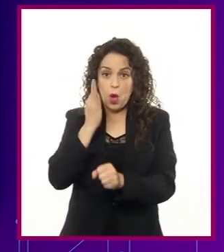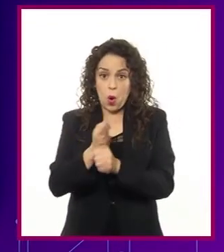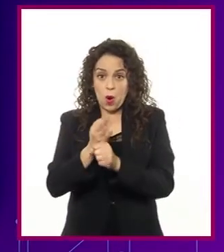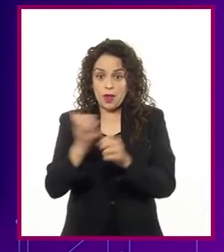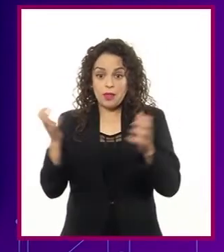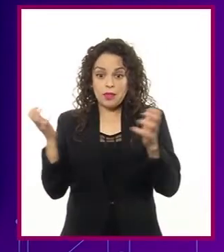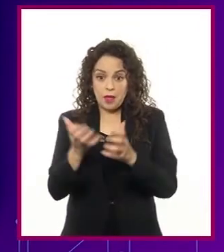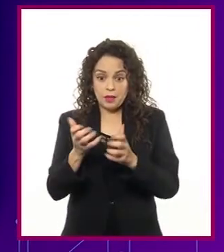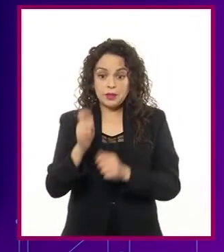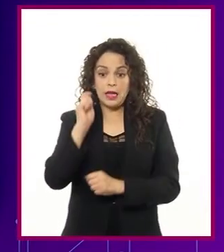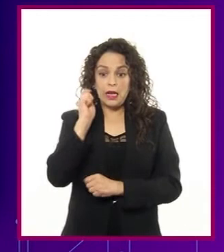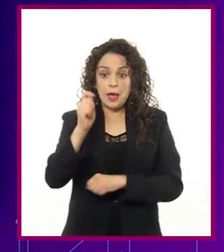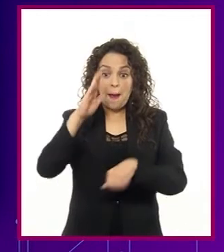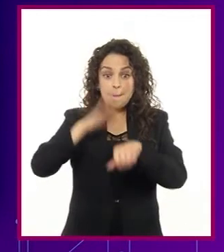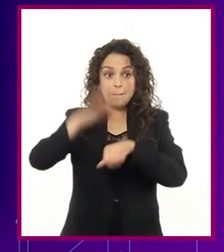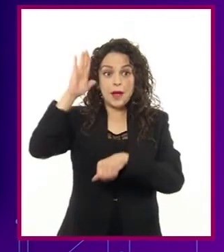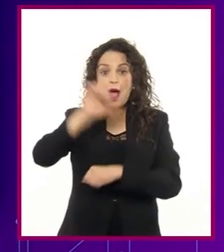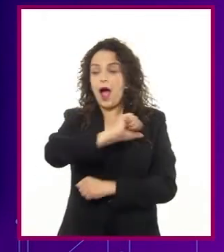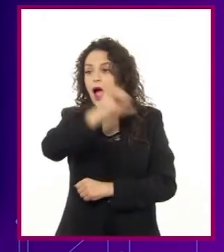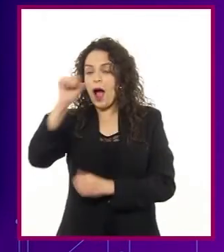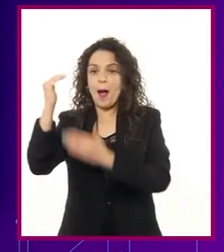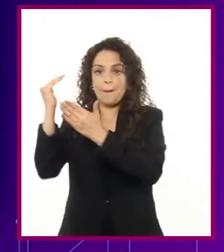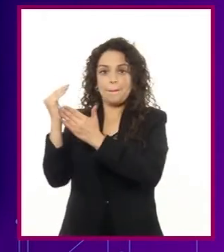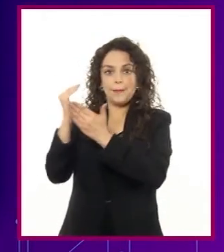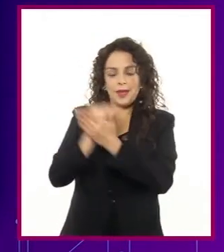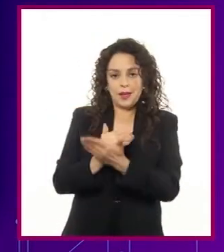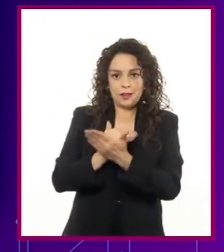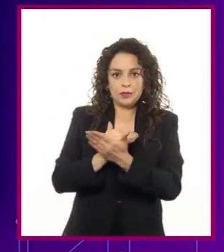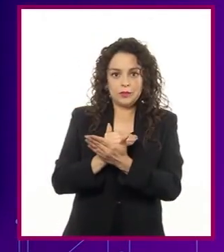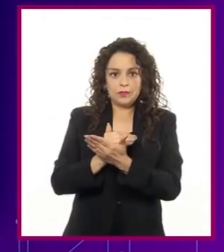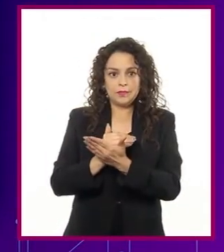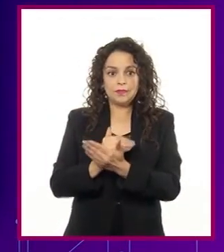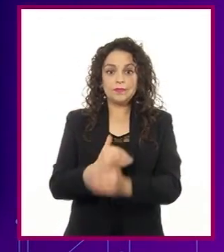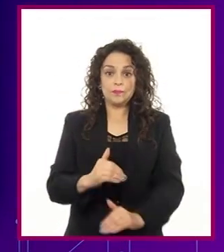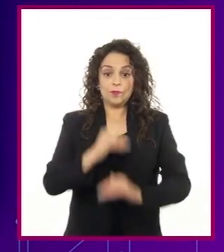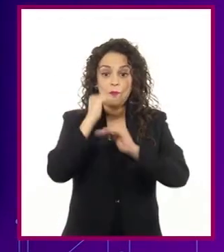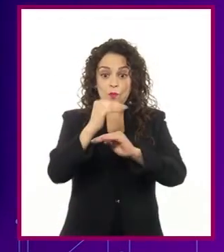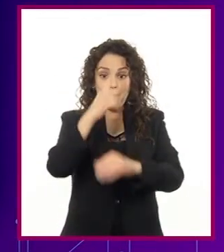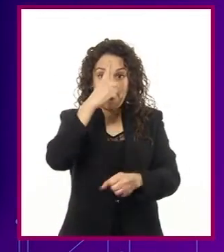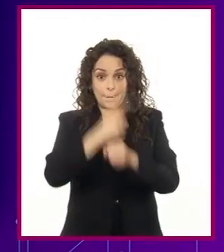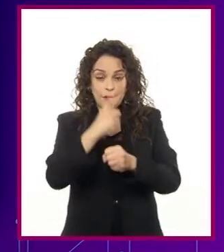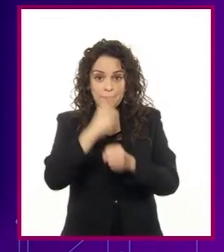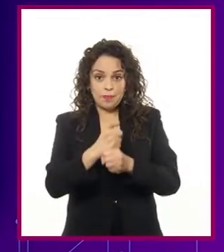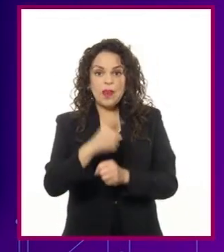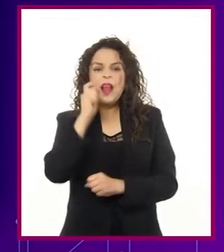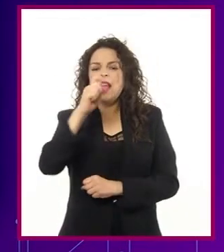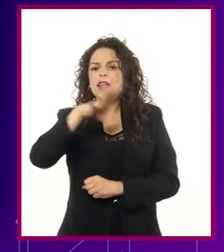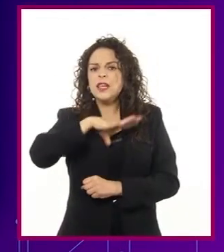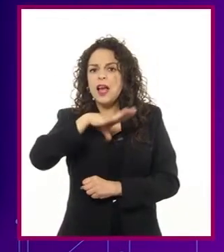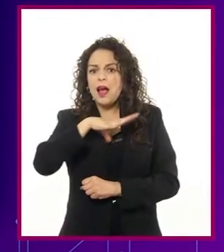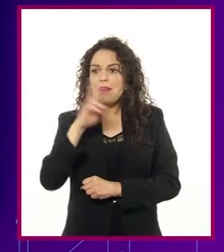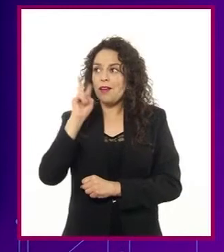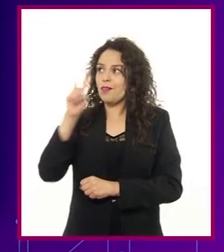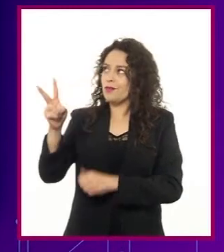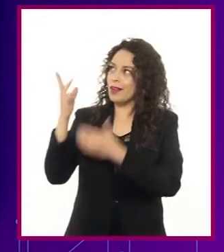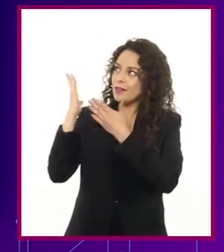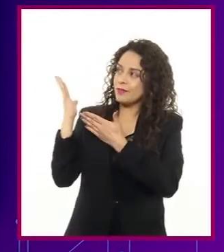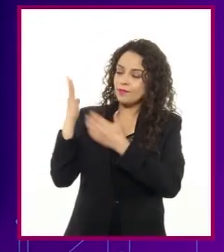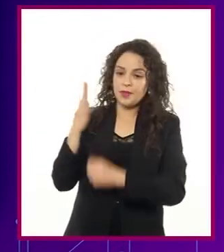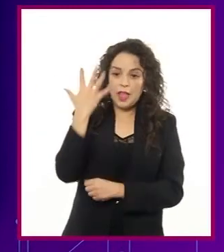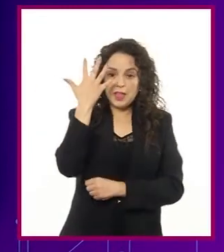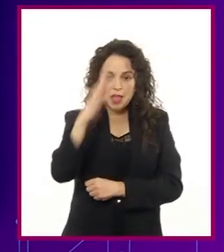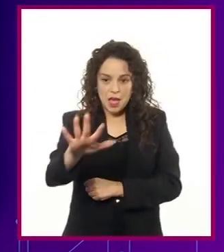de mayor a menor. Así, para el bloque 1 se tiene 10,